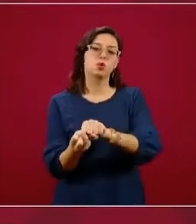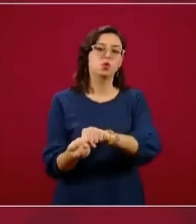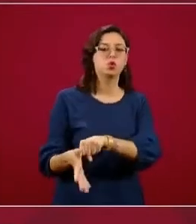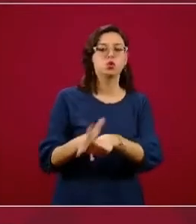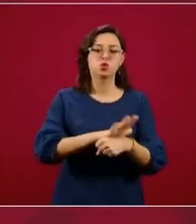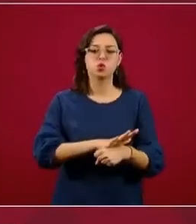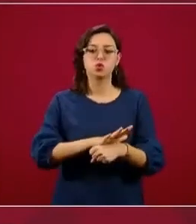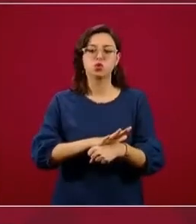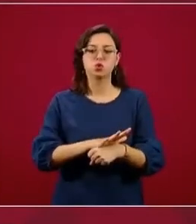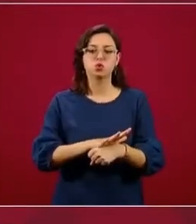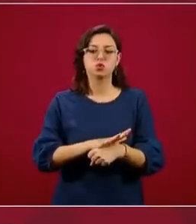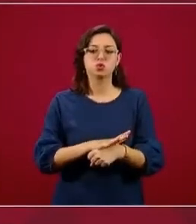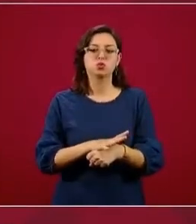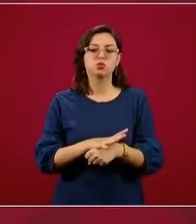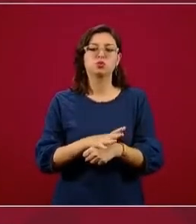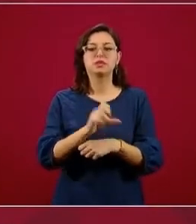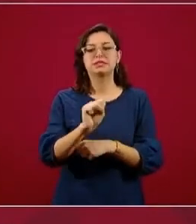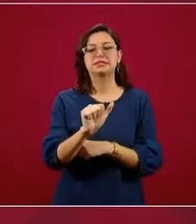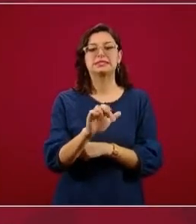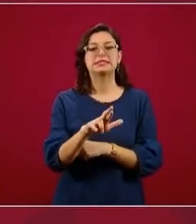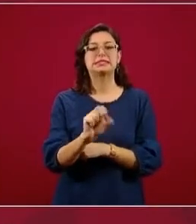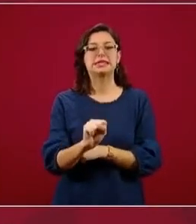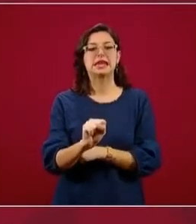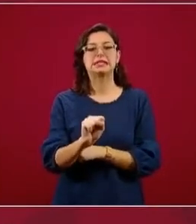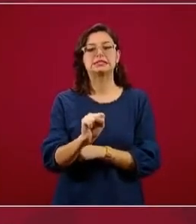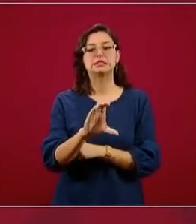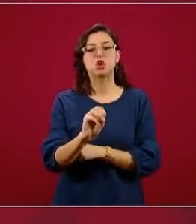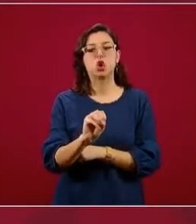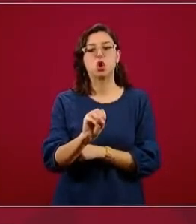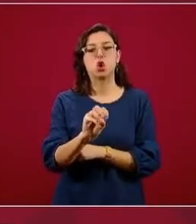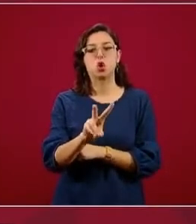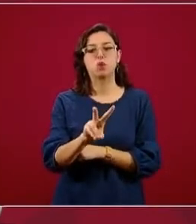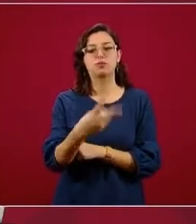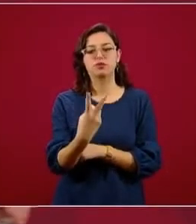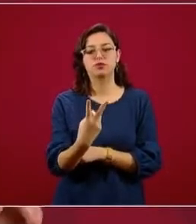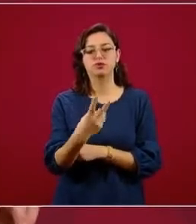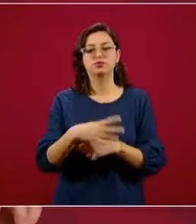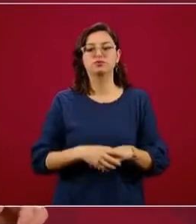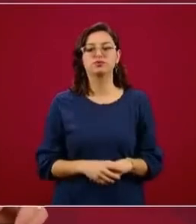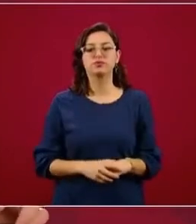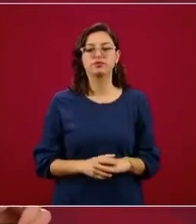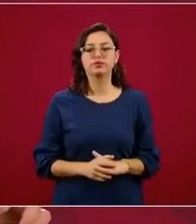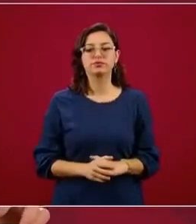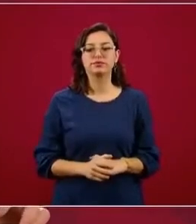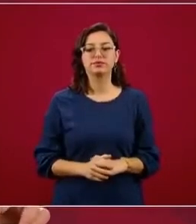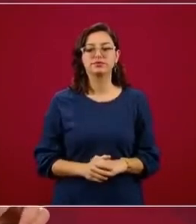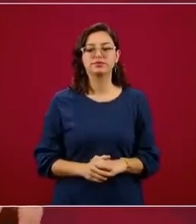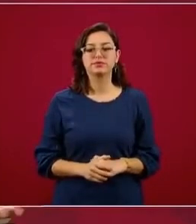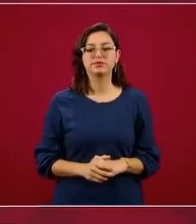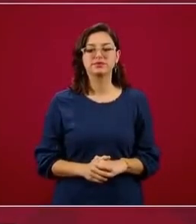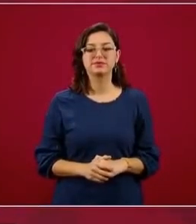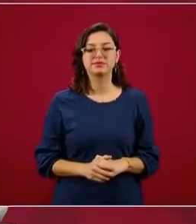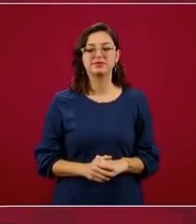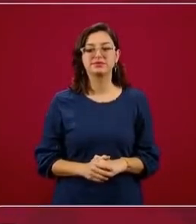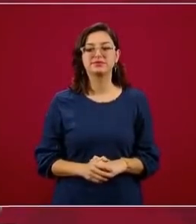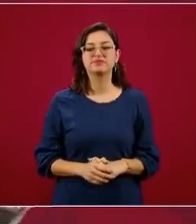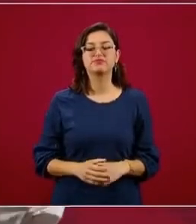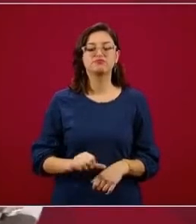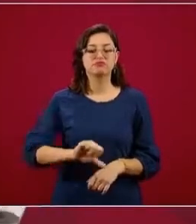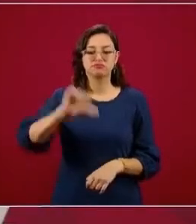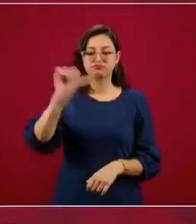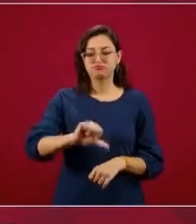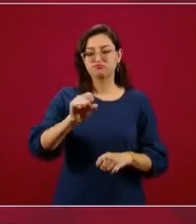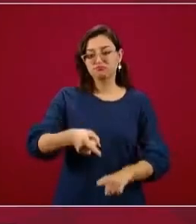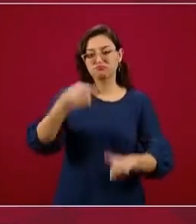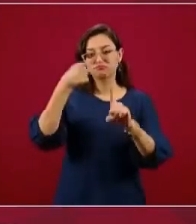COVID, la enfermedad causada por el virus SARS-CoV-2, el nuevo coronavirus. Hoy nos vamos a centrar en varias